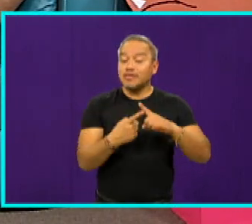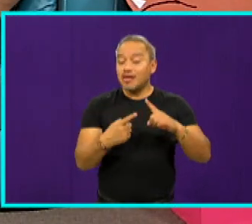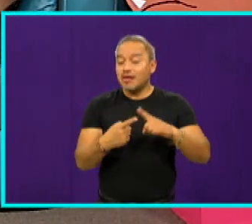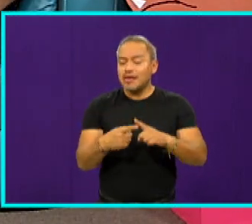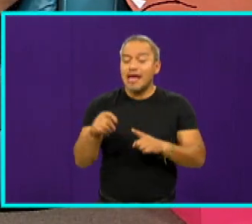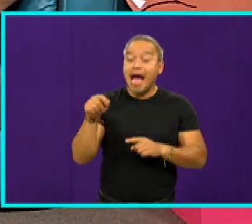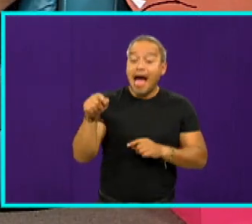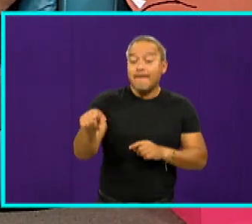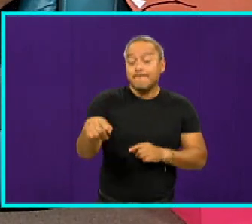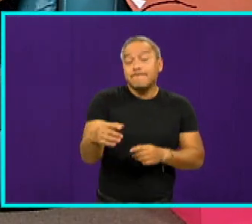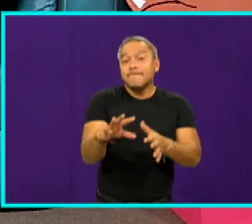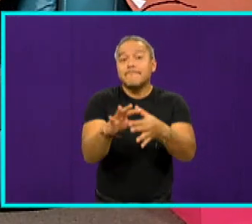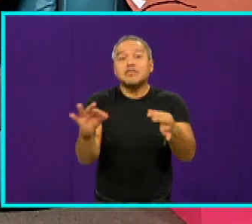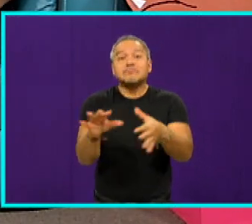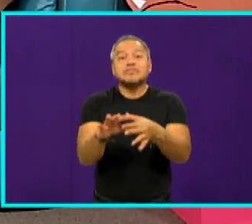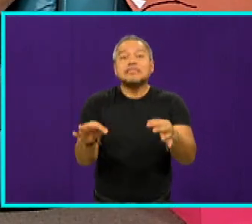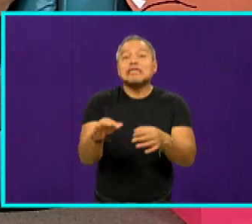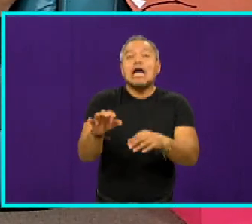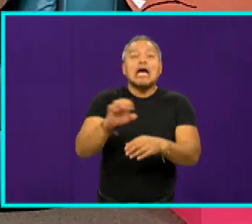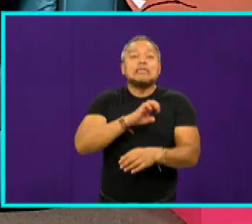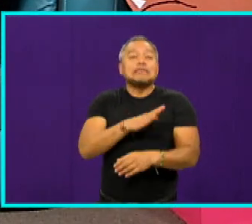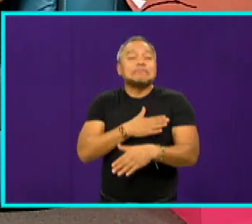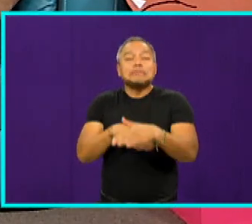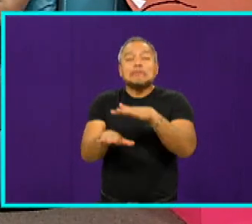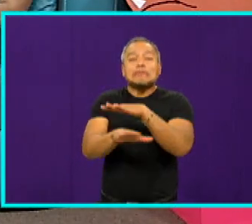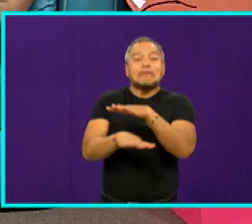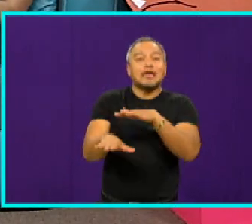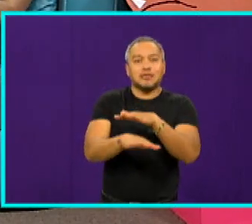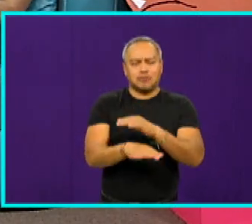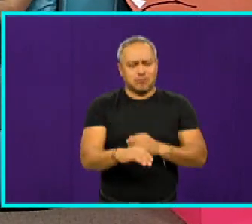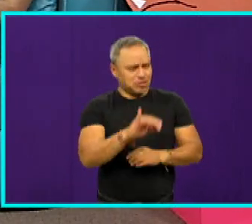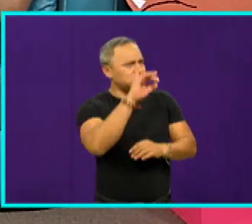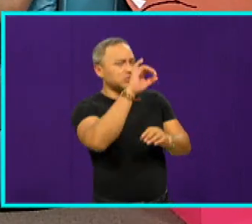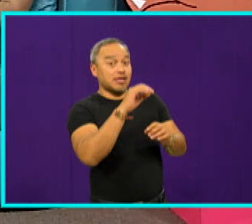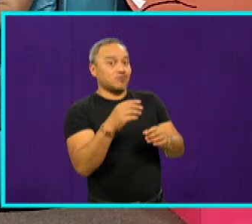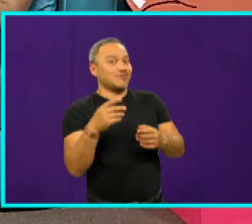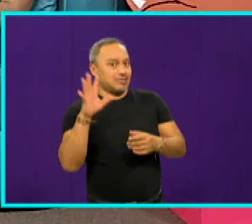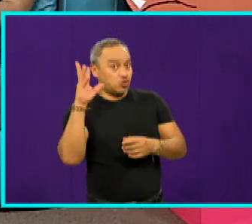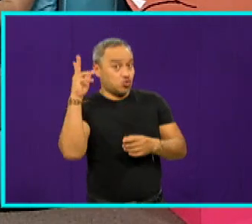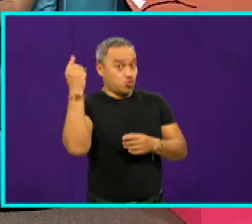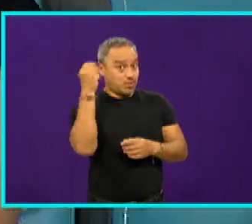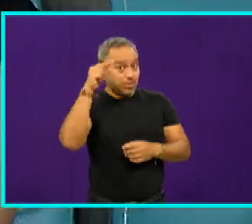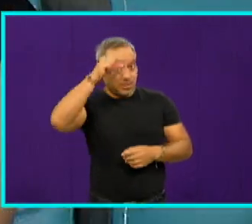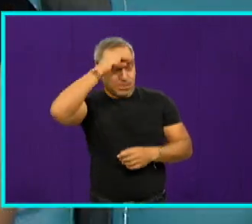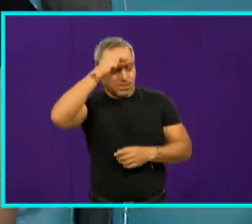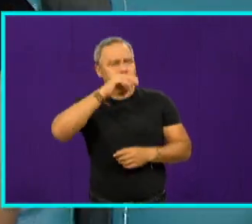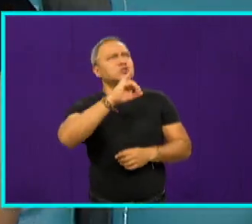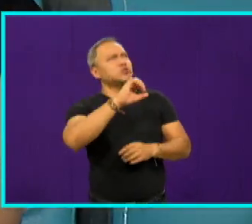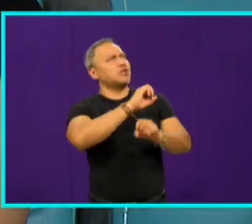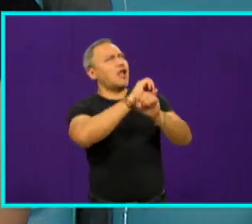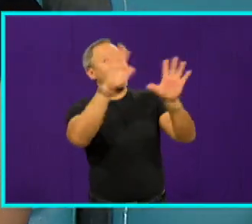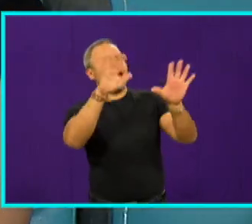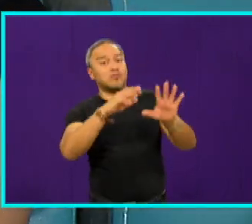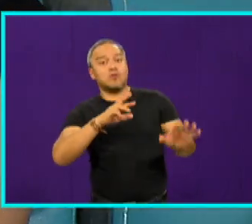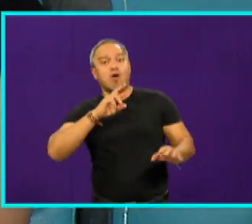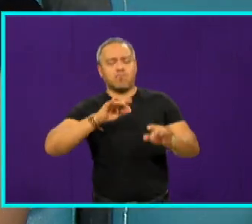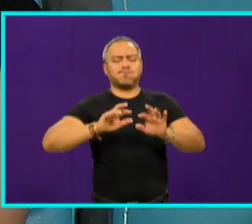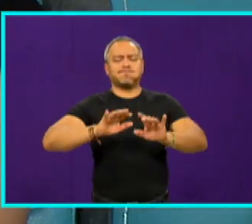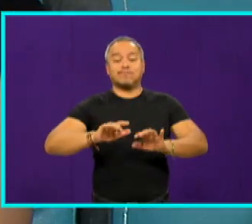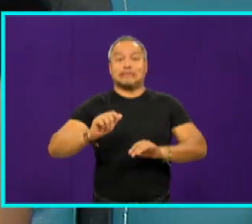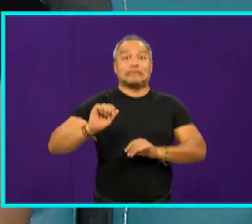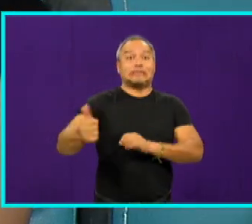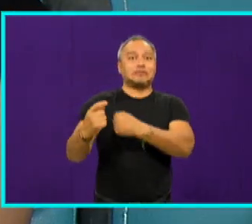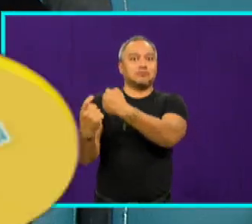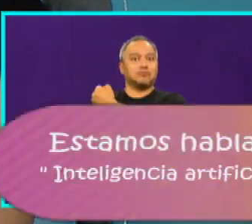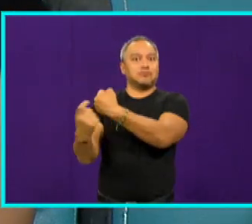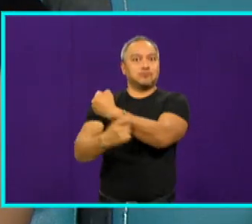de primaria tal cosa, y lo que hace ChatGPT es que lo desarrolla, pero puro texto, lo dejé muy claro, era puro texto. A lo mejor alguna